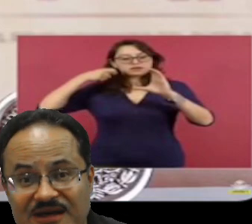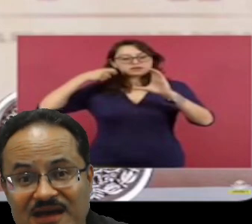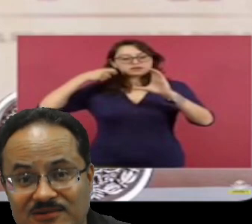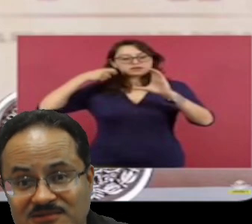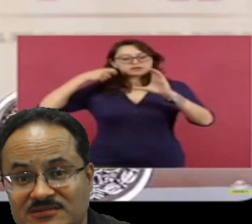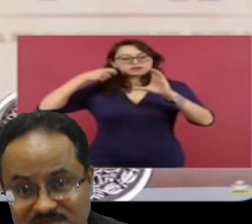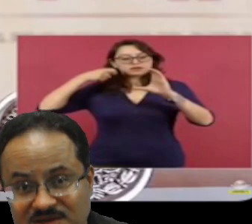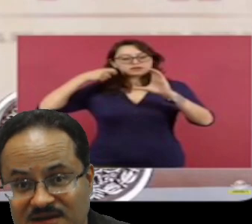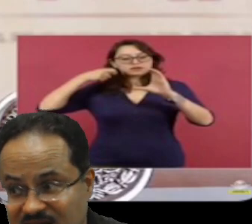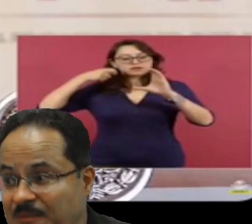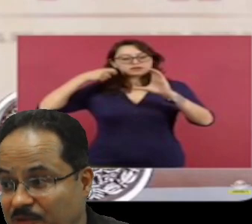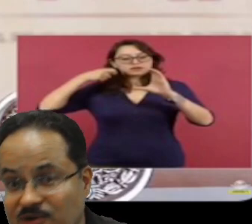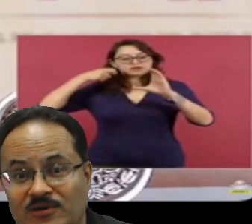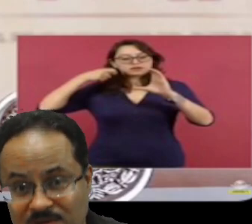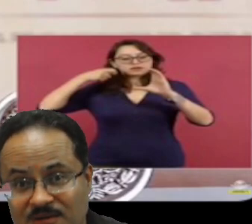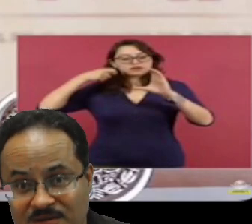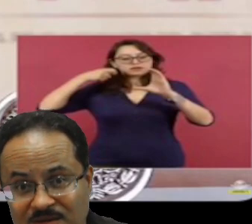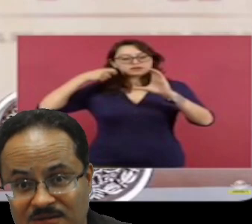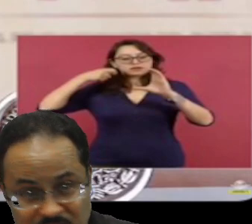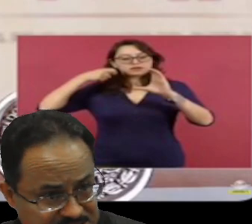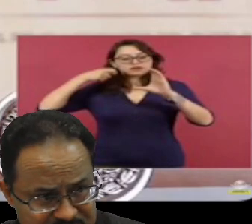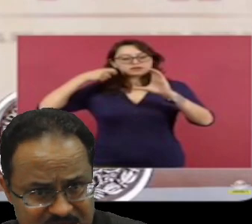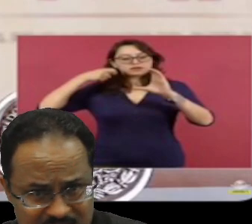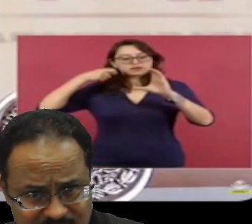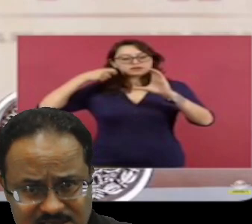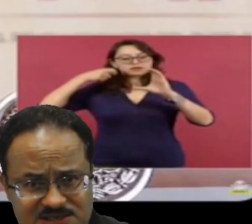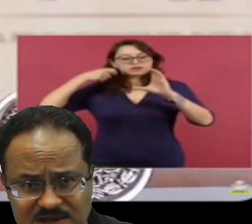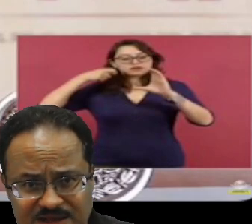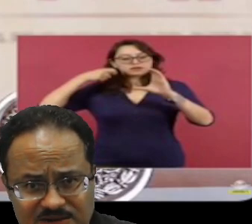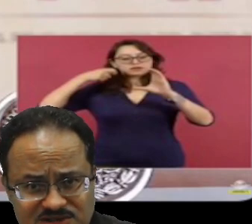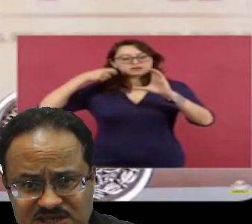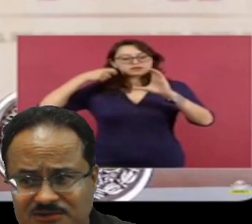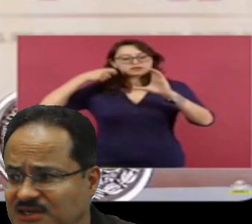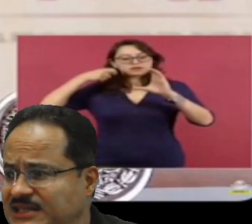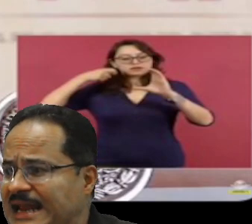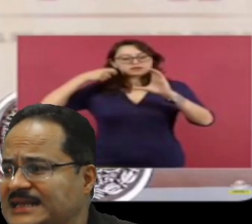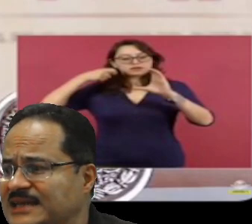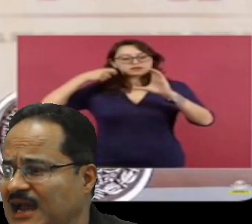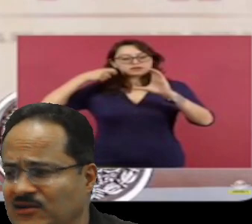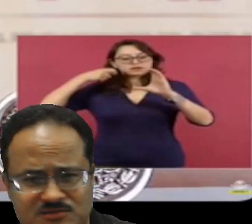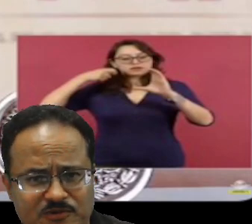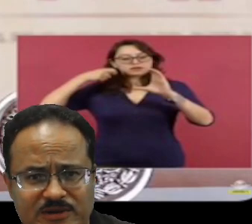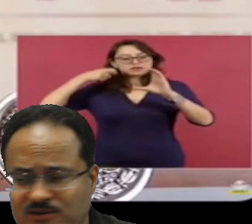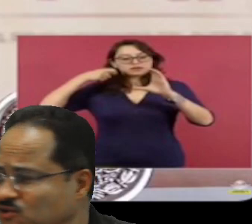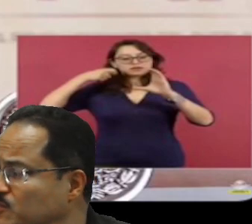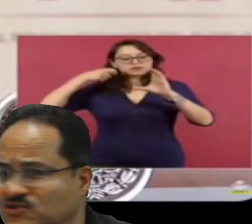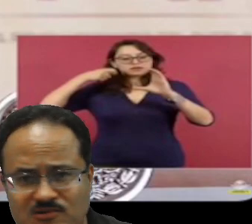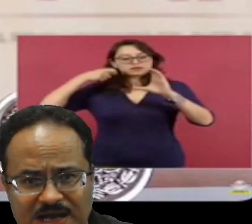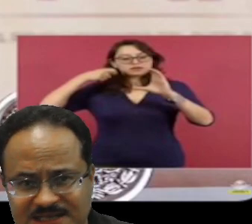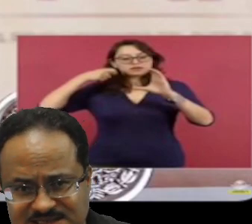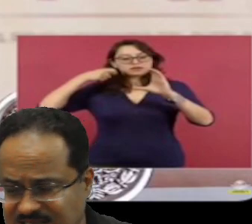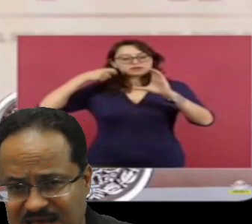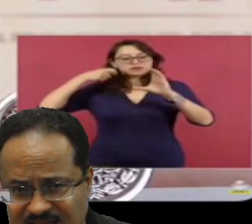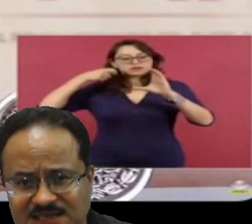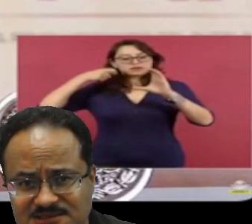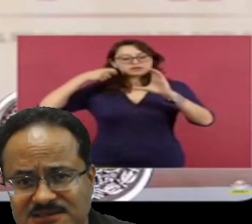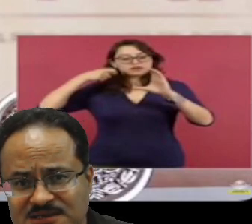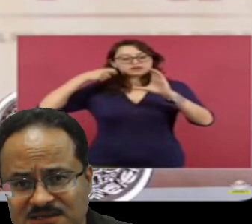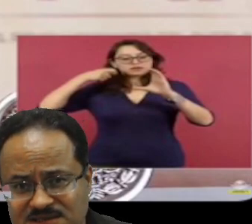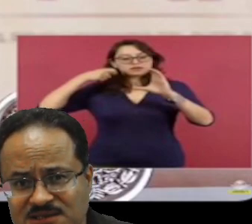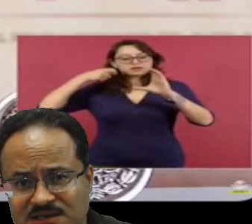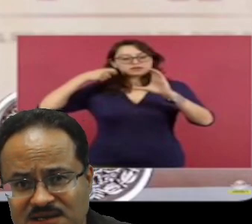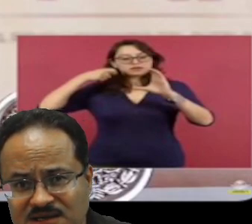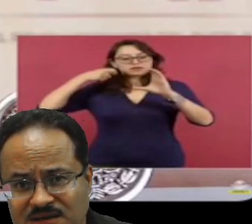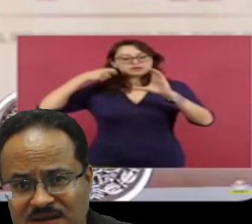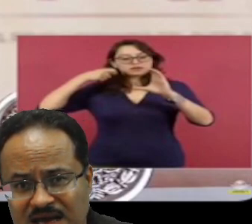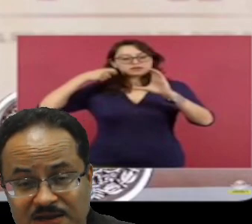un ciudadano que apoyó así mi carácter de ciudadano sin ningún interés de cargos públicos como sus cuates ni nada de